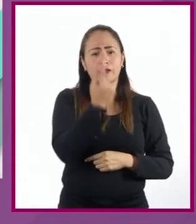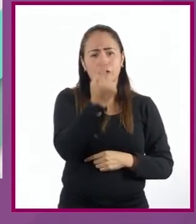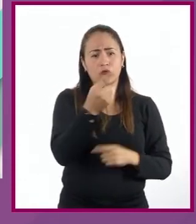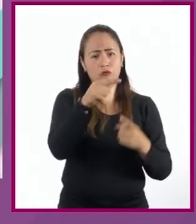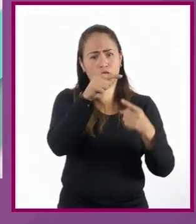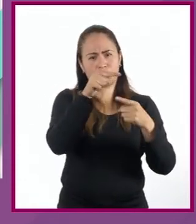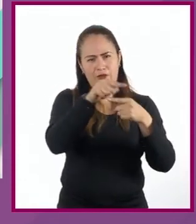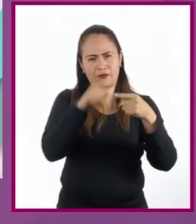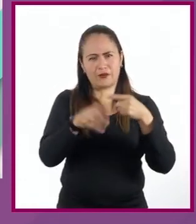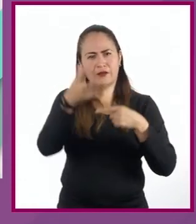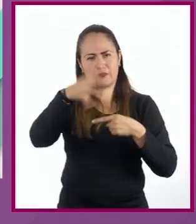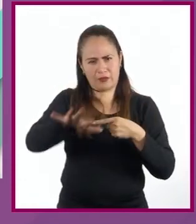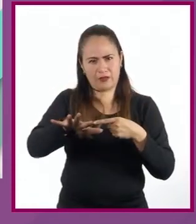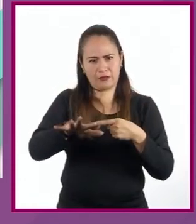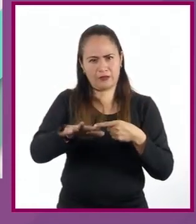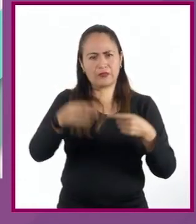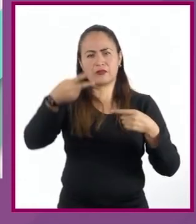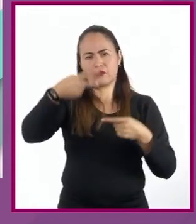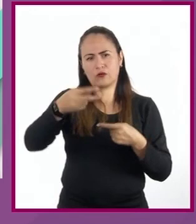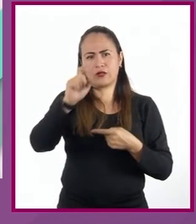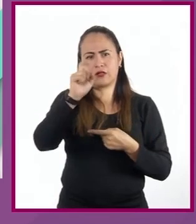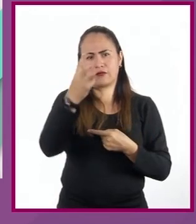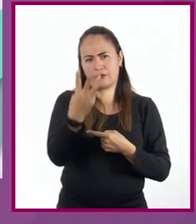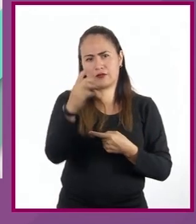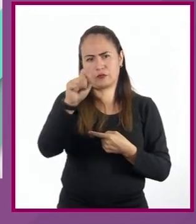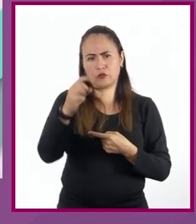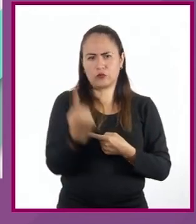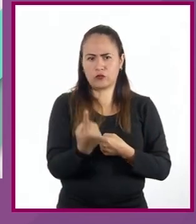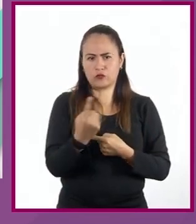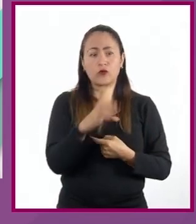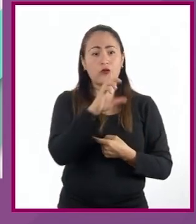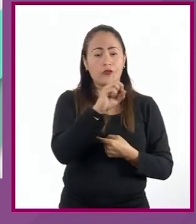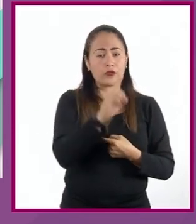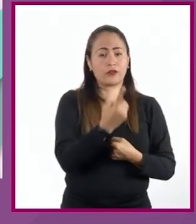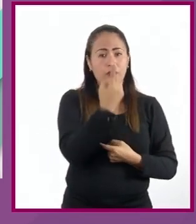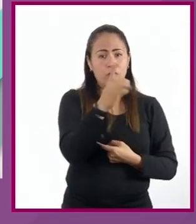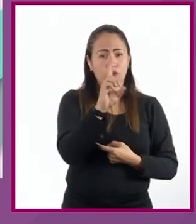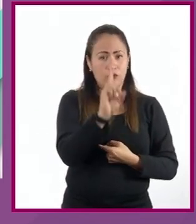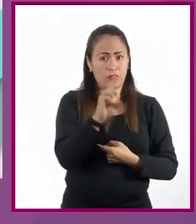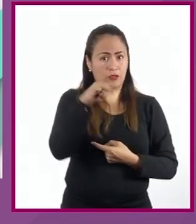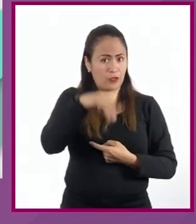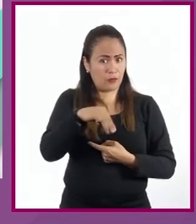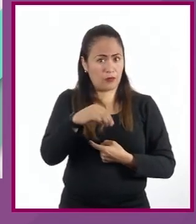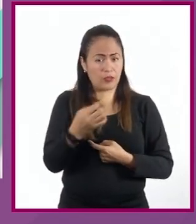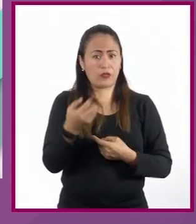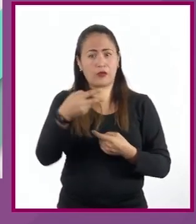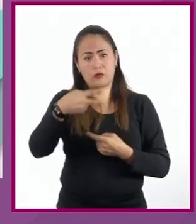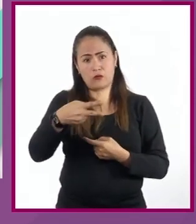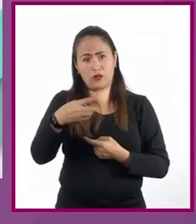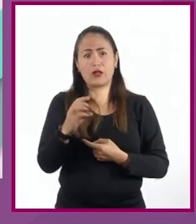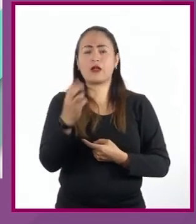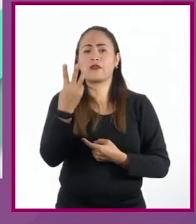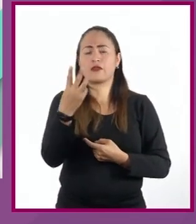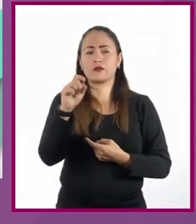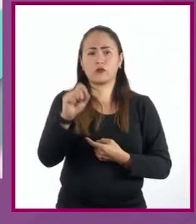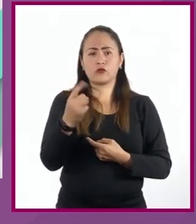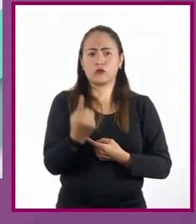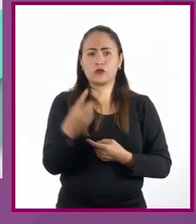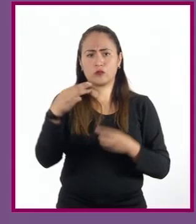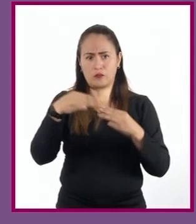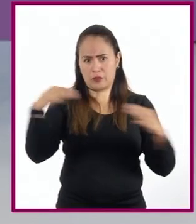a 3.1. Por lo tanto, 31 decímetros equivalen a 3.1